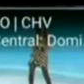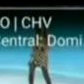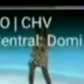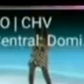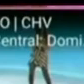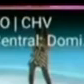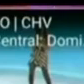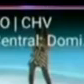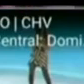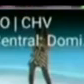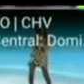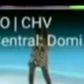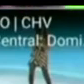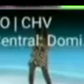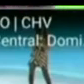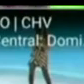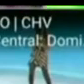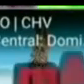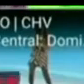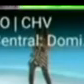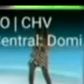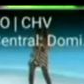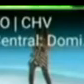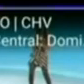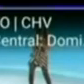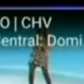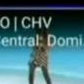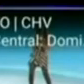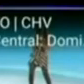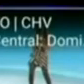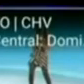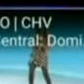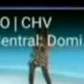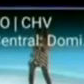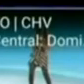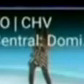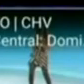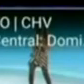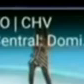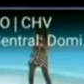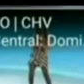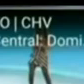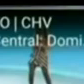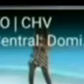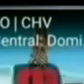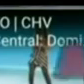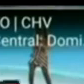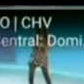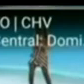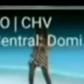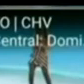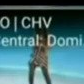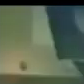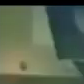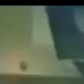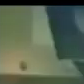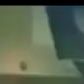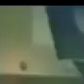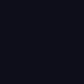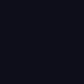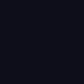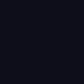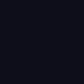y regular el desarrollo de la investigación y el avance de la neurotecnología con la que tendremos que convivir en el futuro.